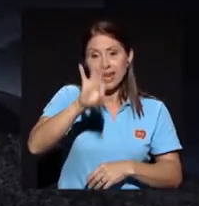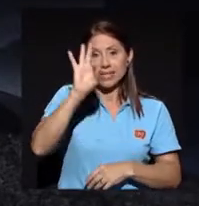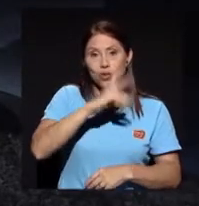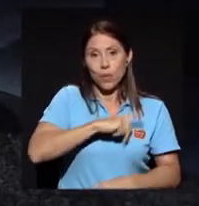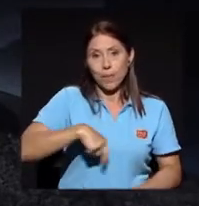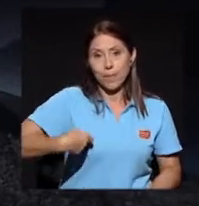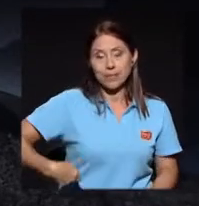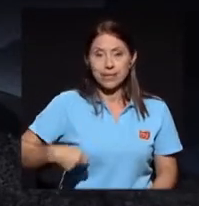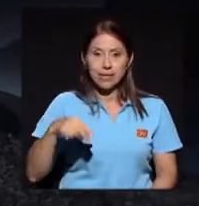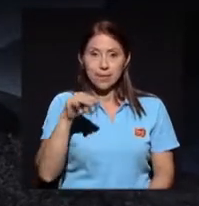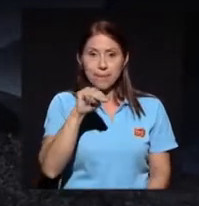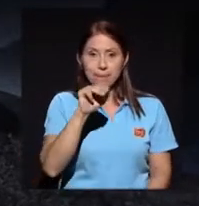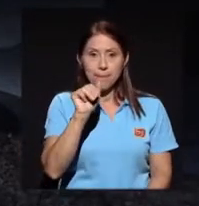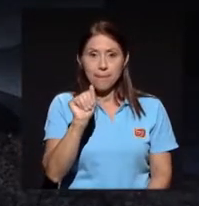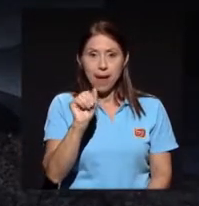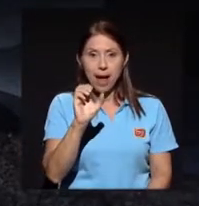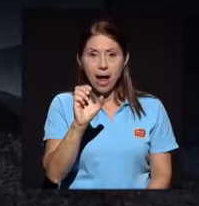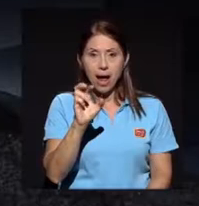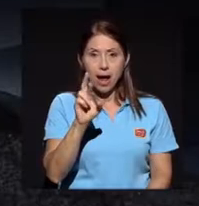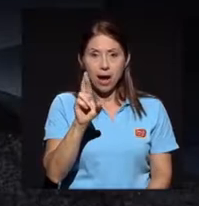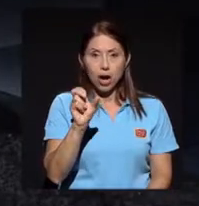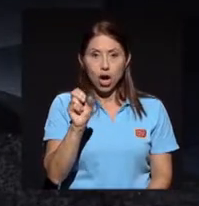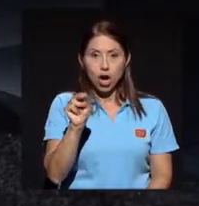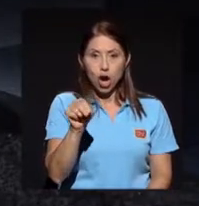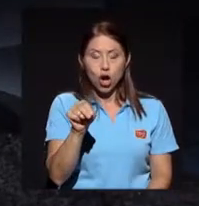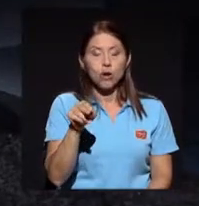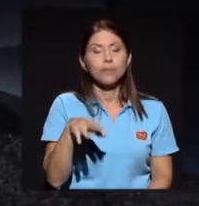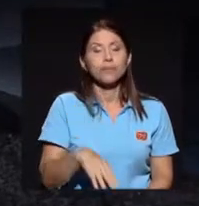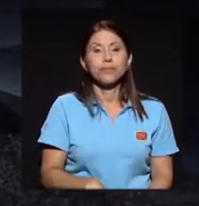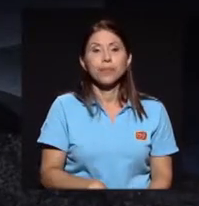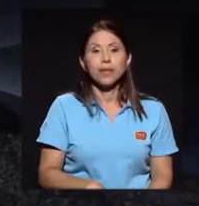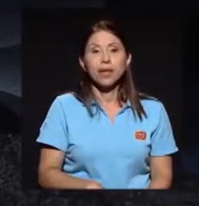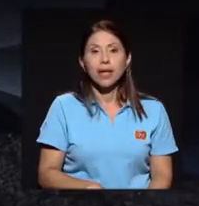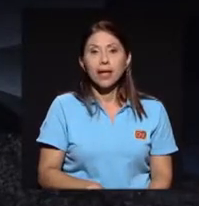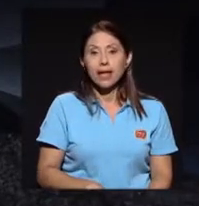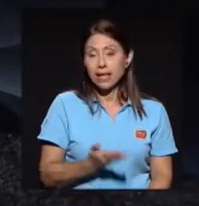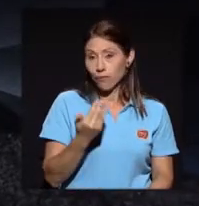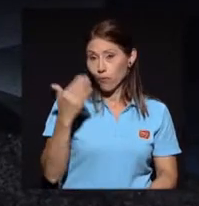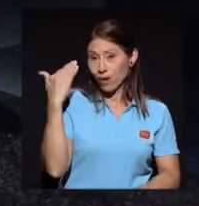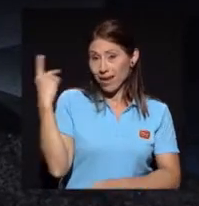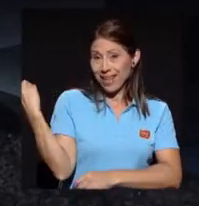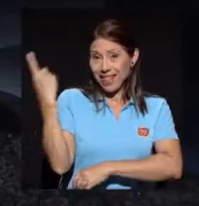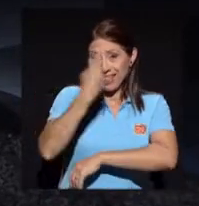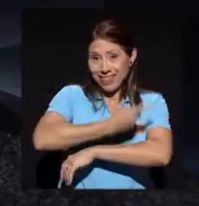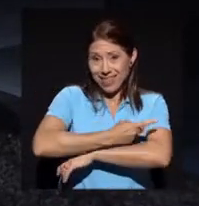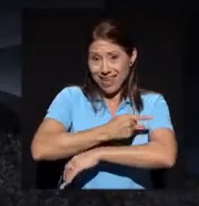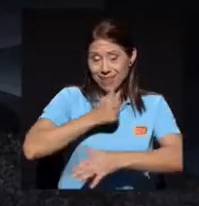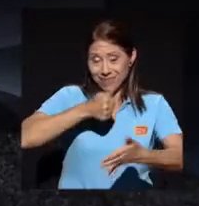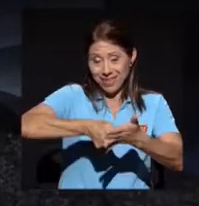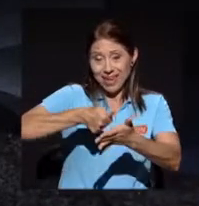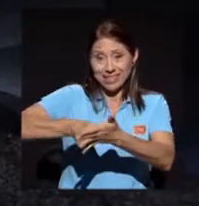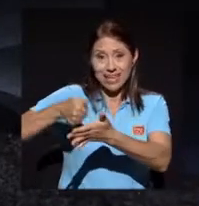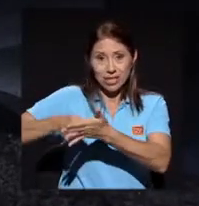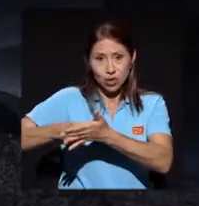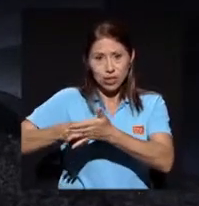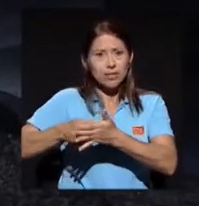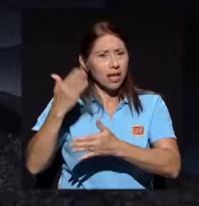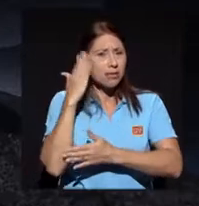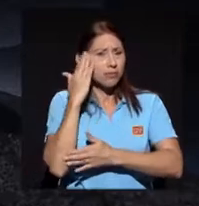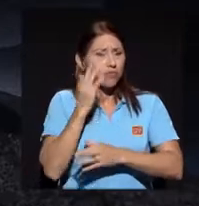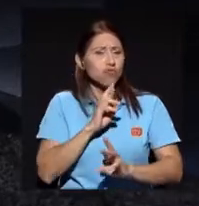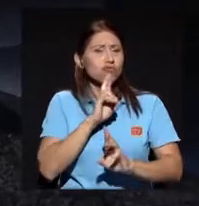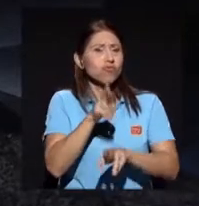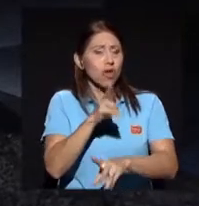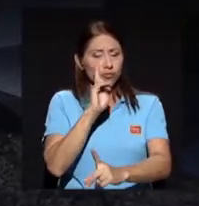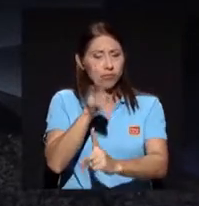es que el día de las elecciones que se conocieron el mismo día si algunos países